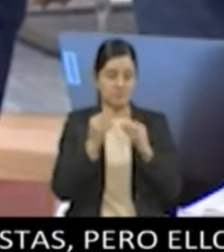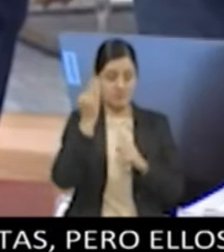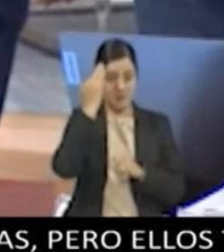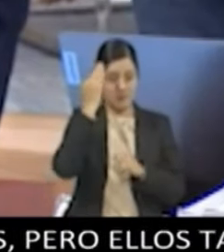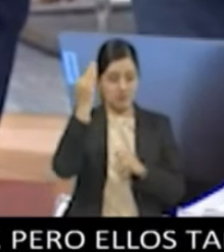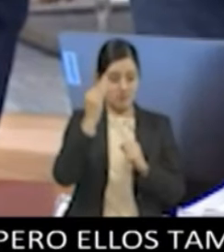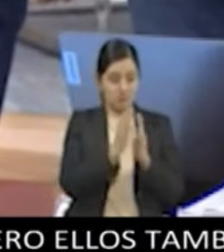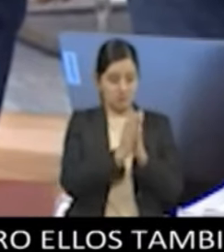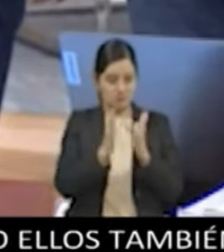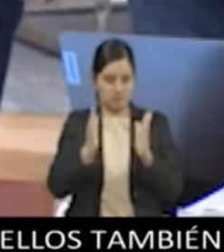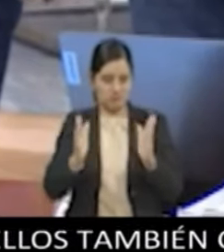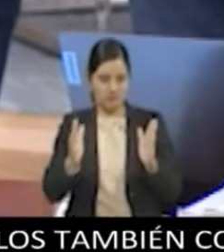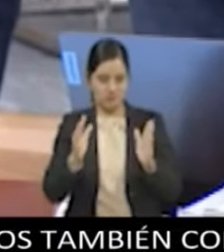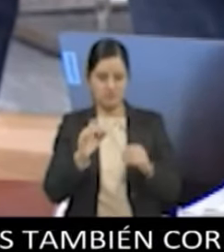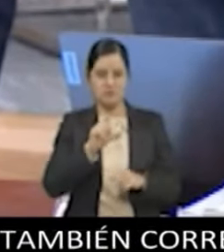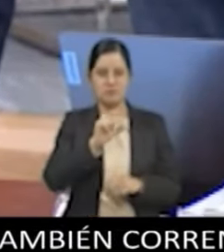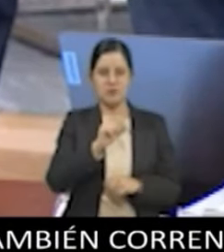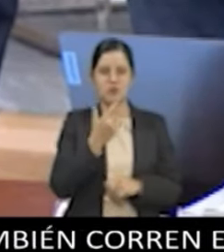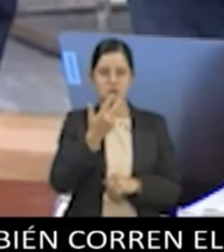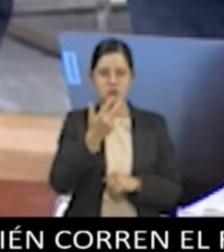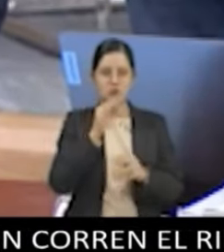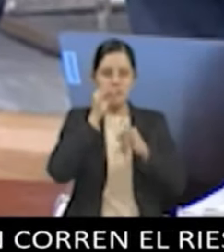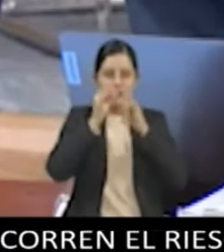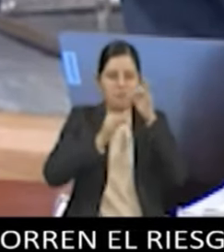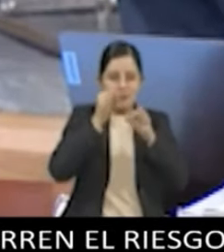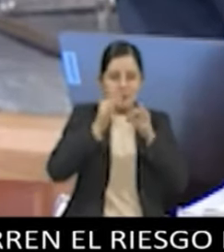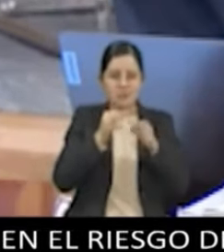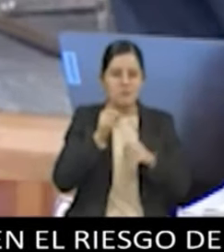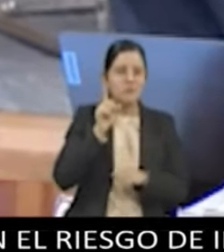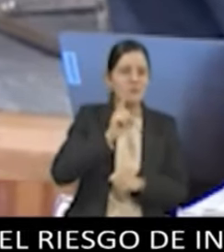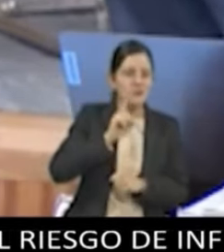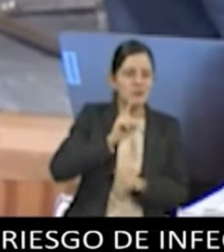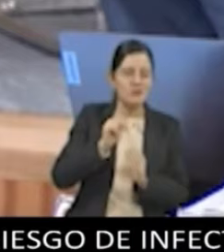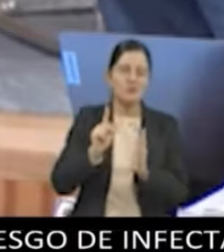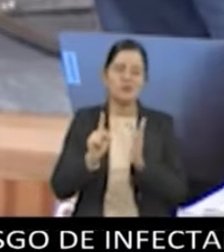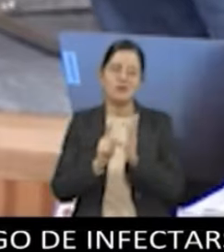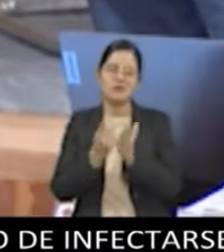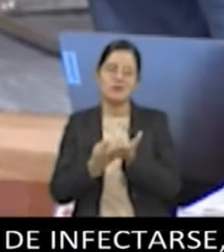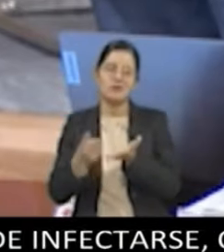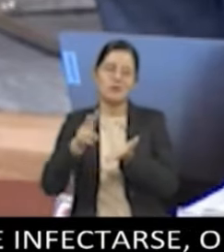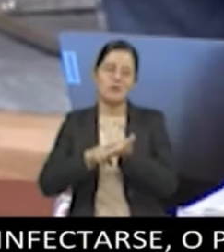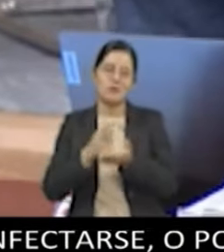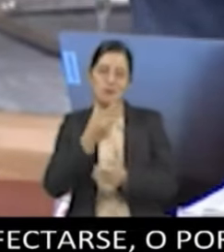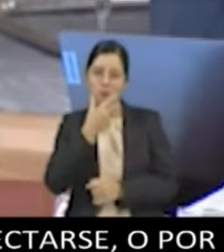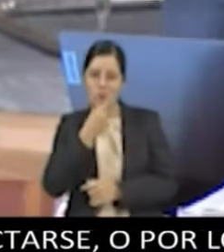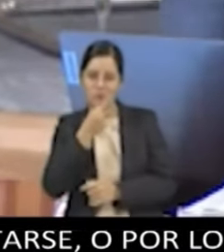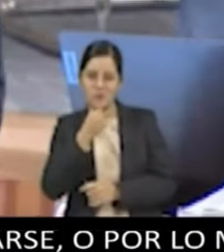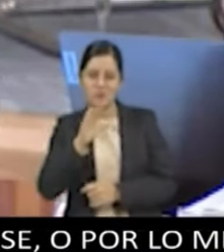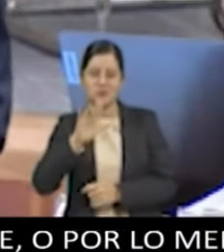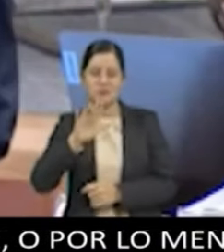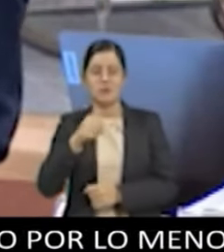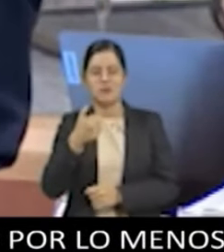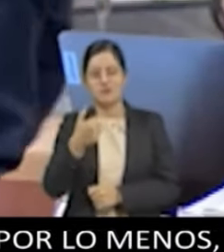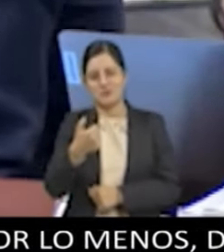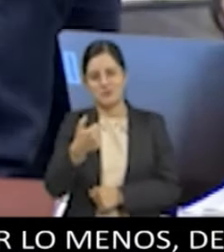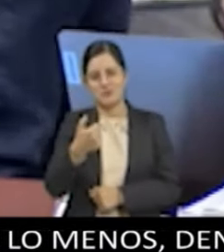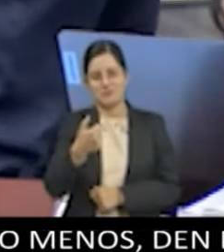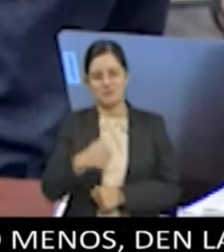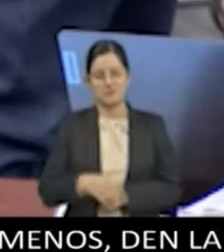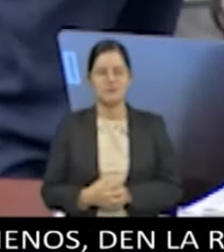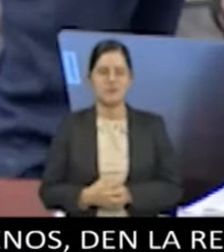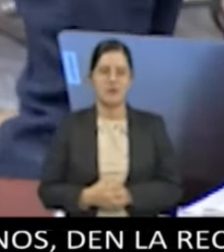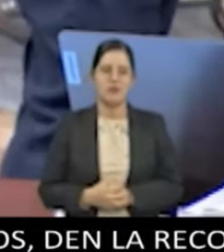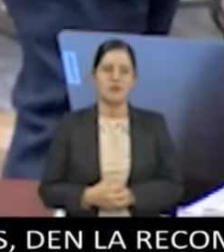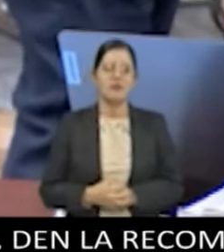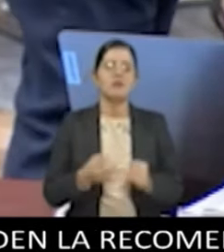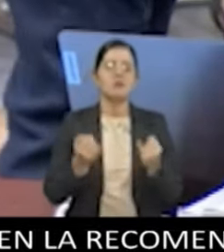consenso, rechazaron esta resolución del Tribunal Electoral que permite a Tadei nombrar encargados de despacho de la